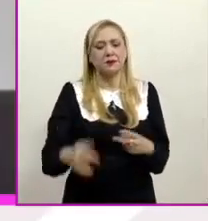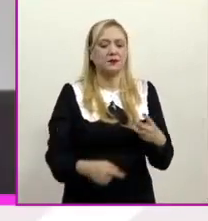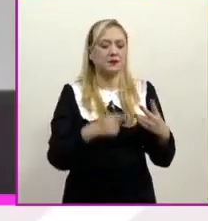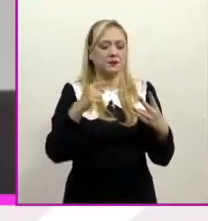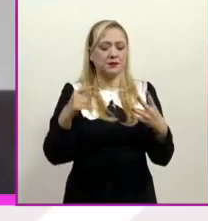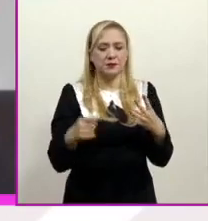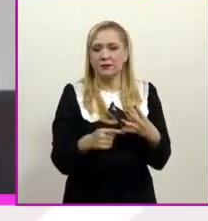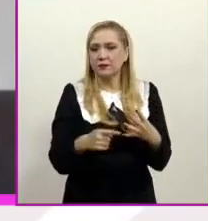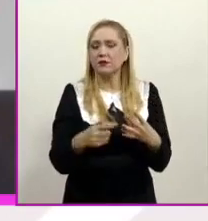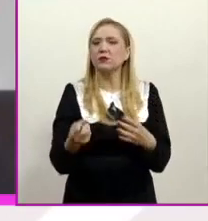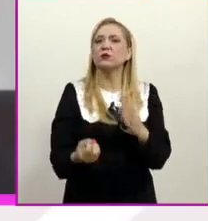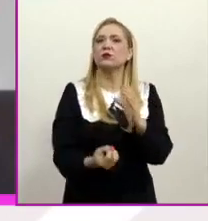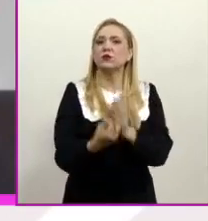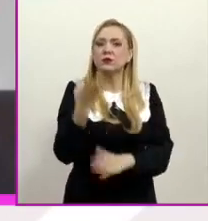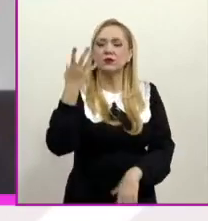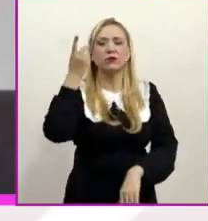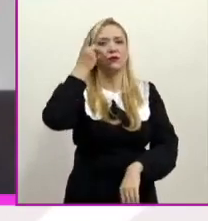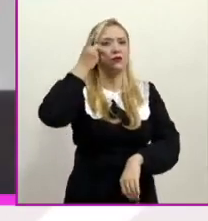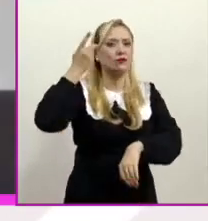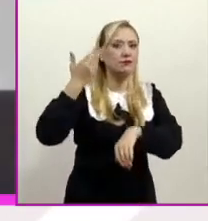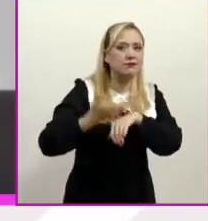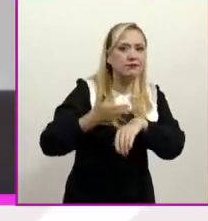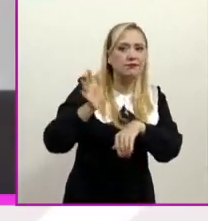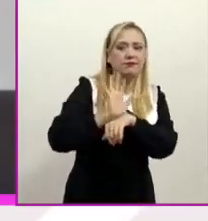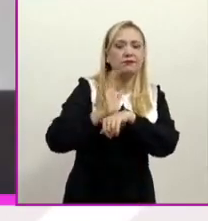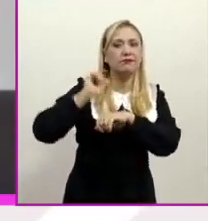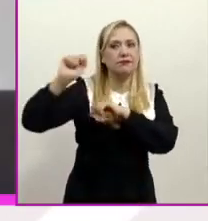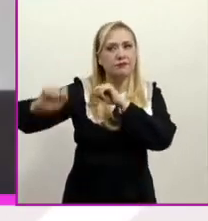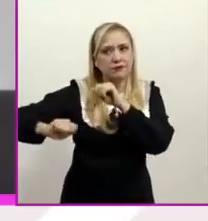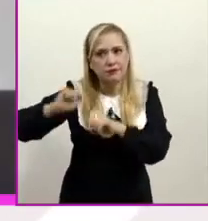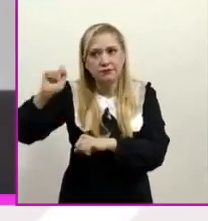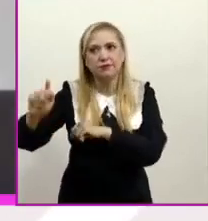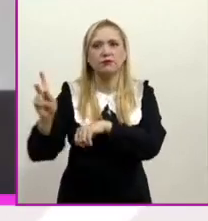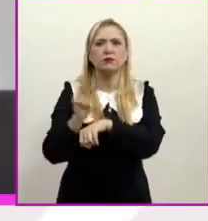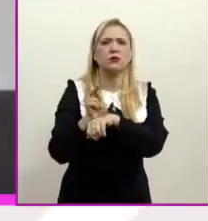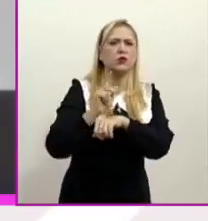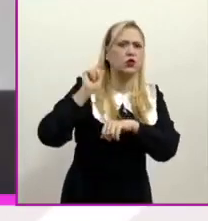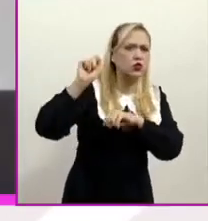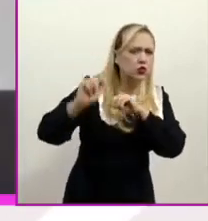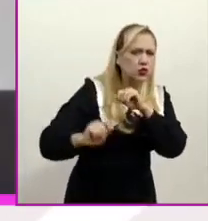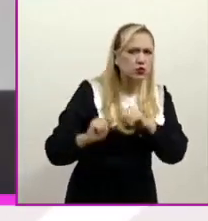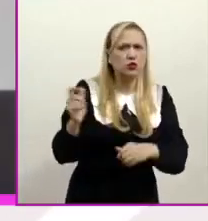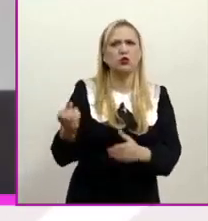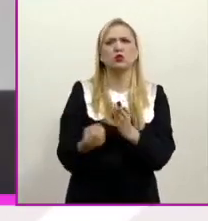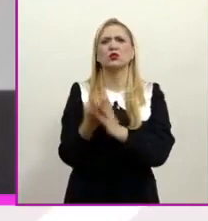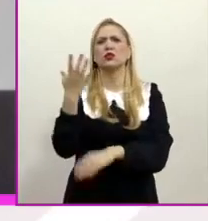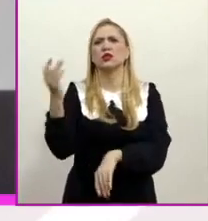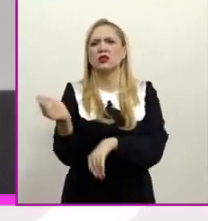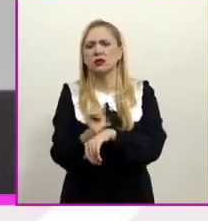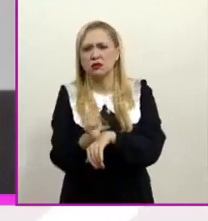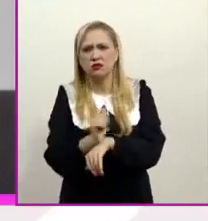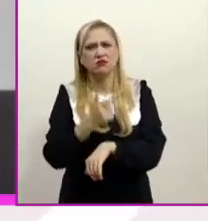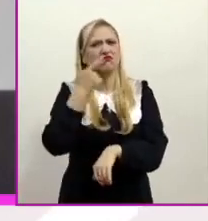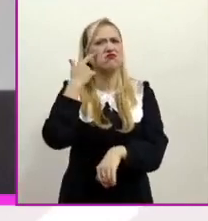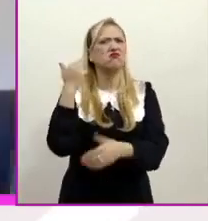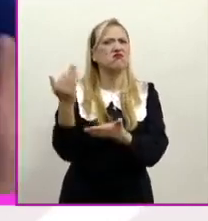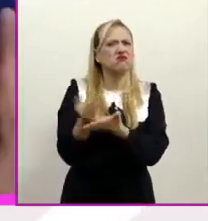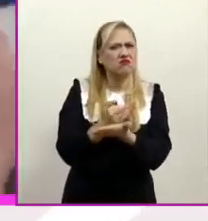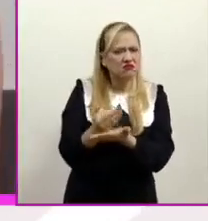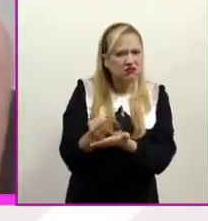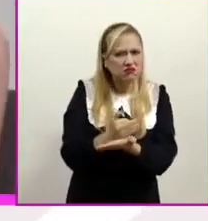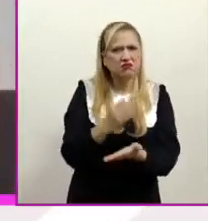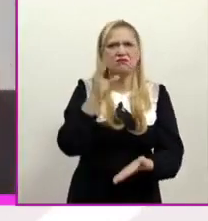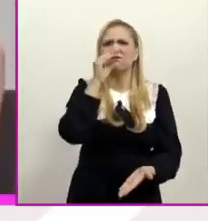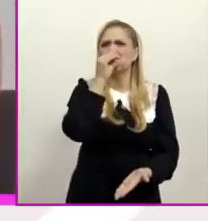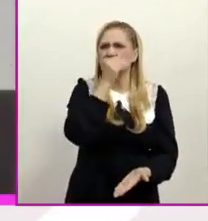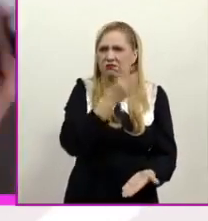nuevos creadores, nuevos artistas, nuevos creadores, prietos y racializados, que las escuelas se den cuenta de lo importante, no